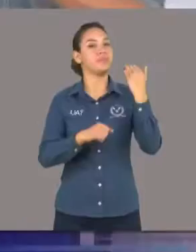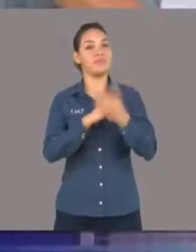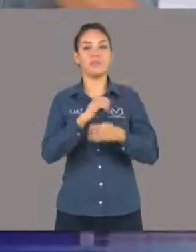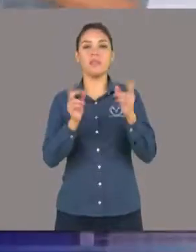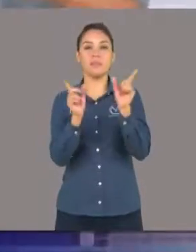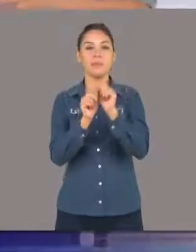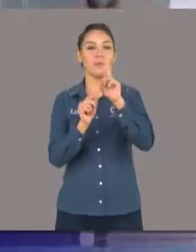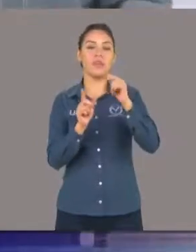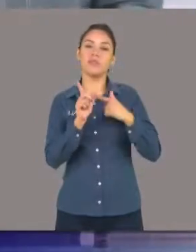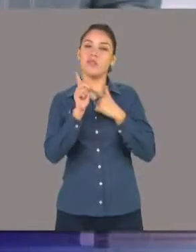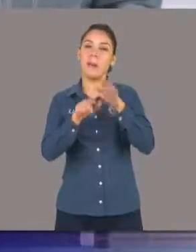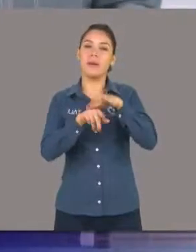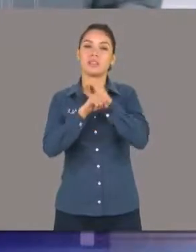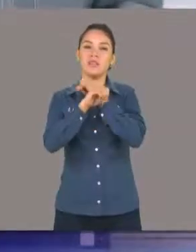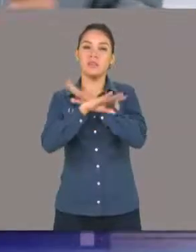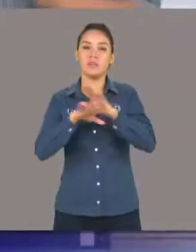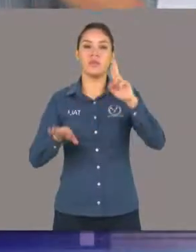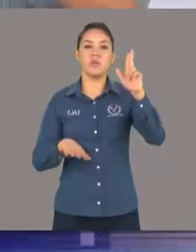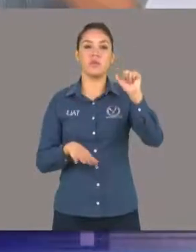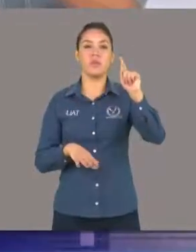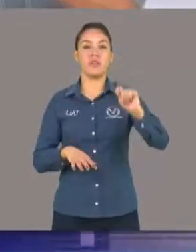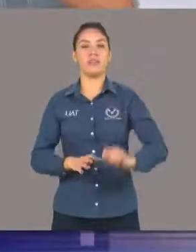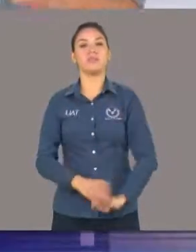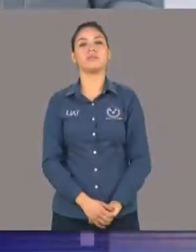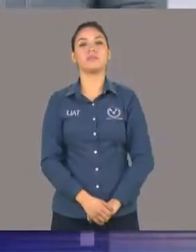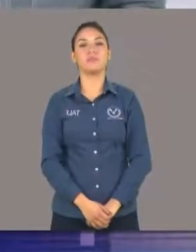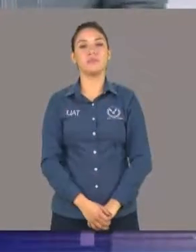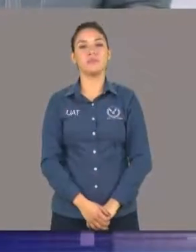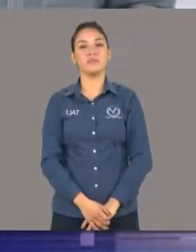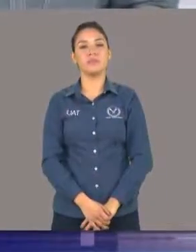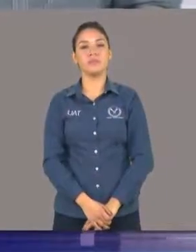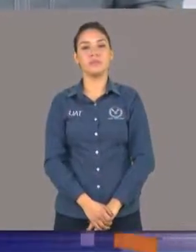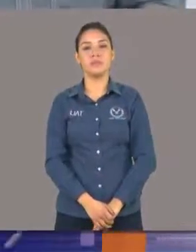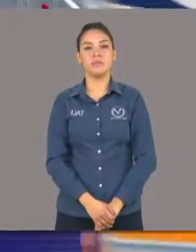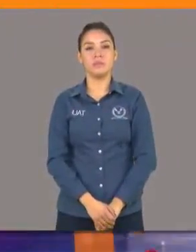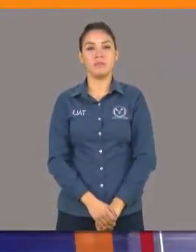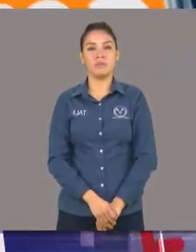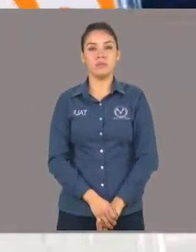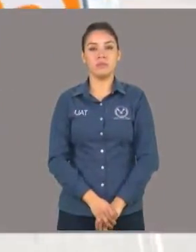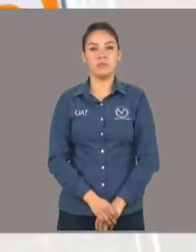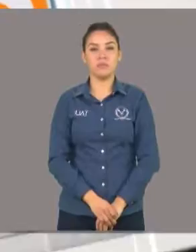Hasta aquí las breves WAD. Continuamos con más información de la Universidad Autónoma de Tamaulipas.